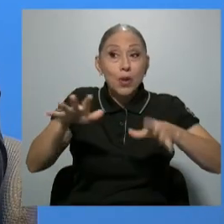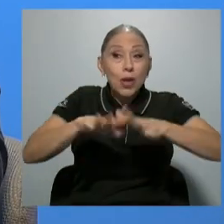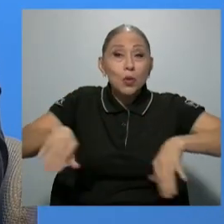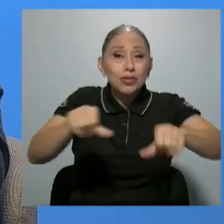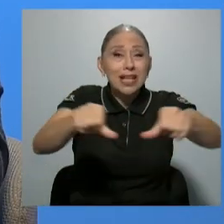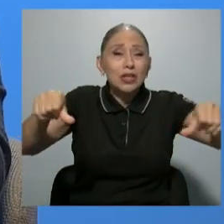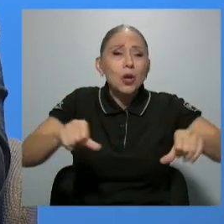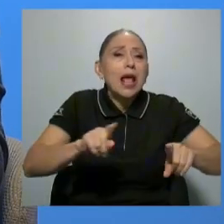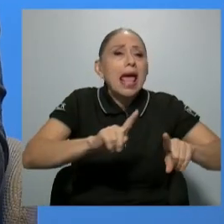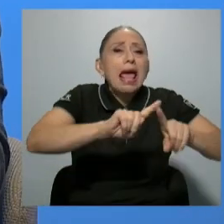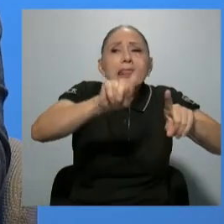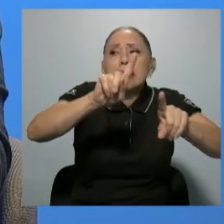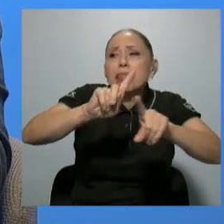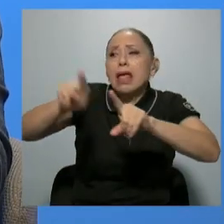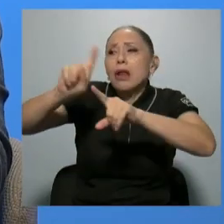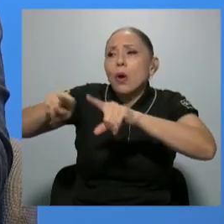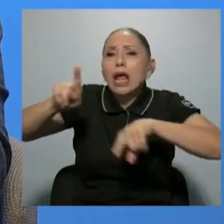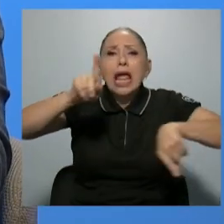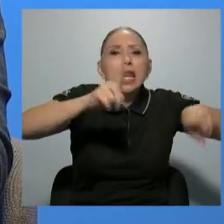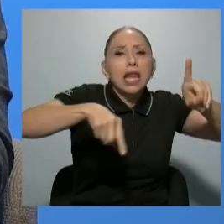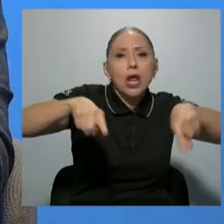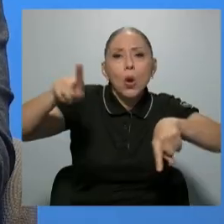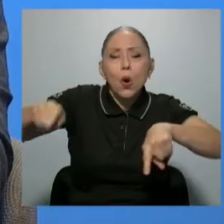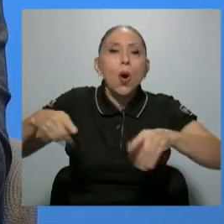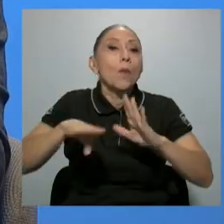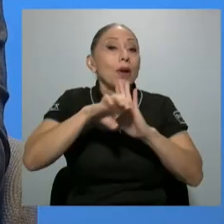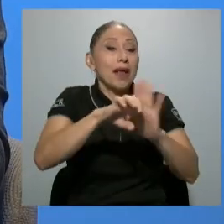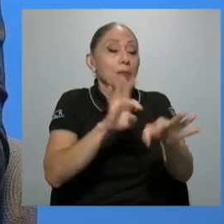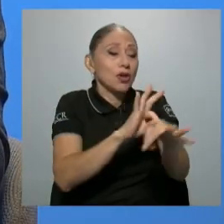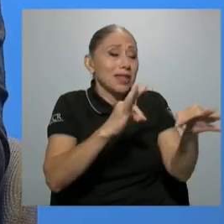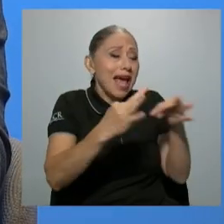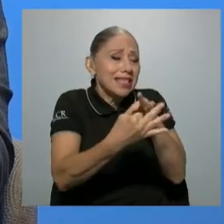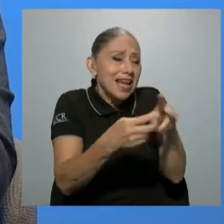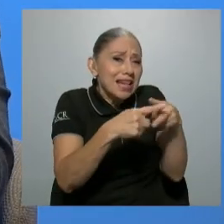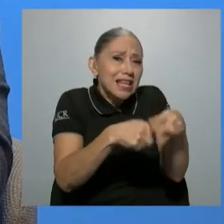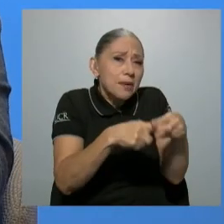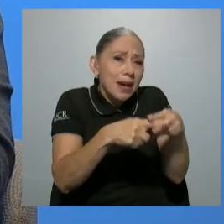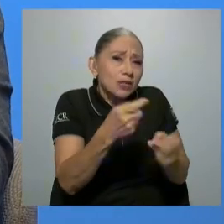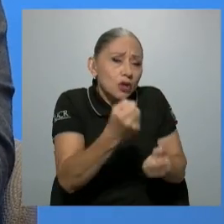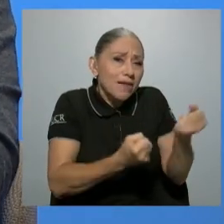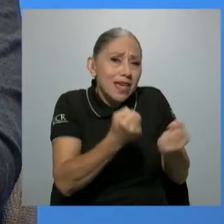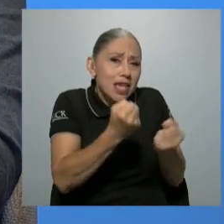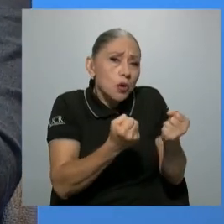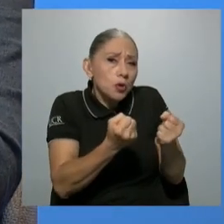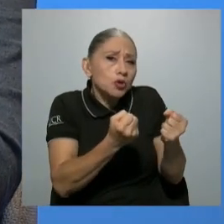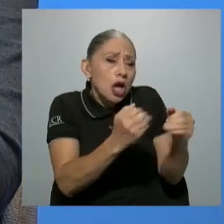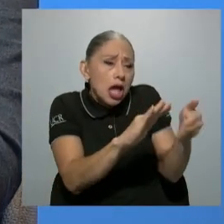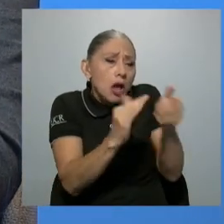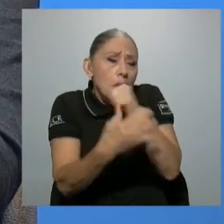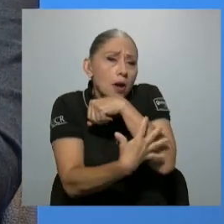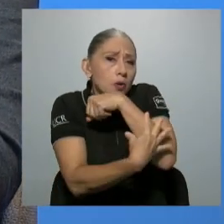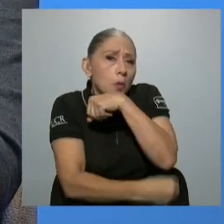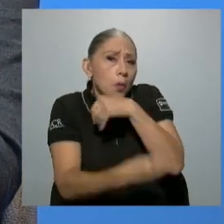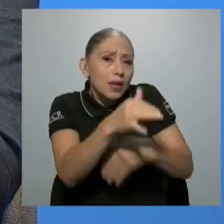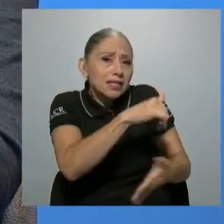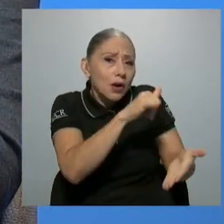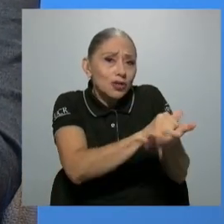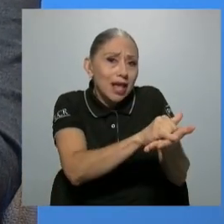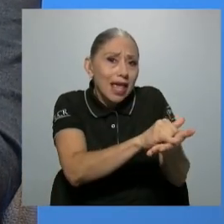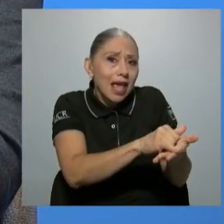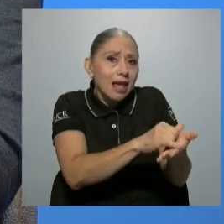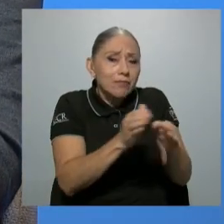tenemos desde, por ejemplo, un pequeño taller de reparación de vehículos en un barrio marginal de San José, hasta una empresa que